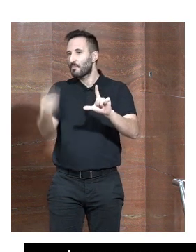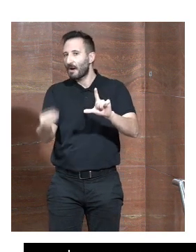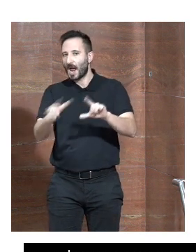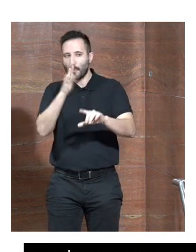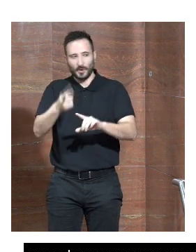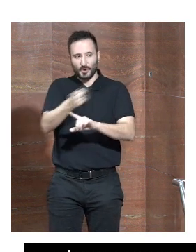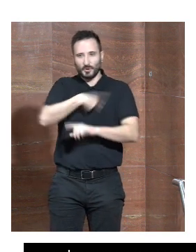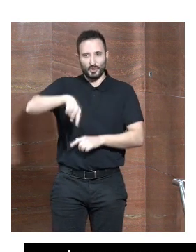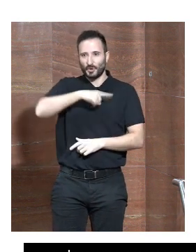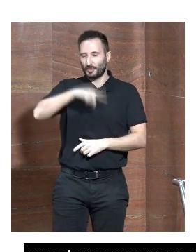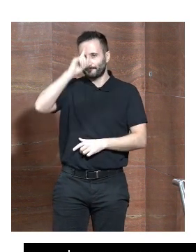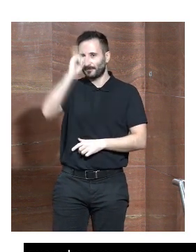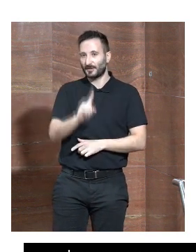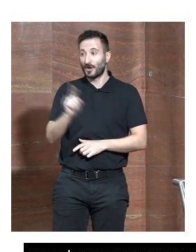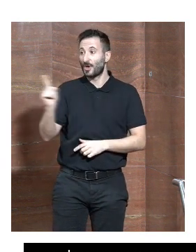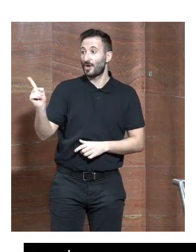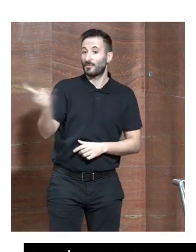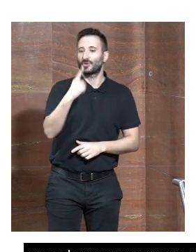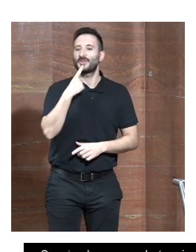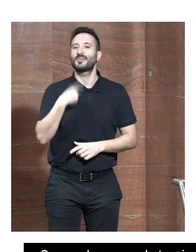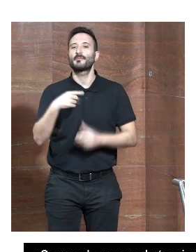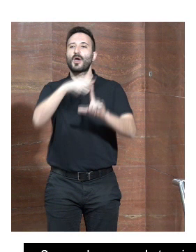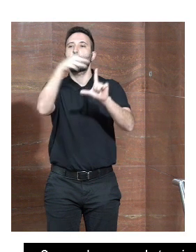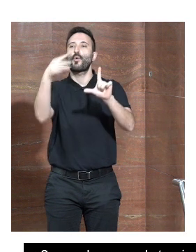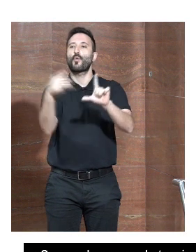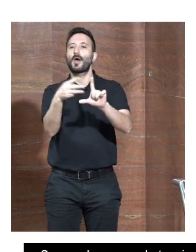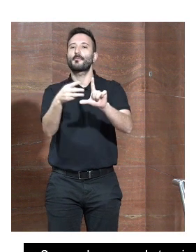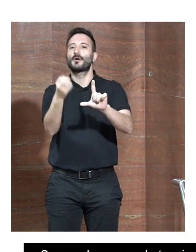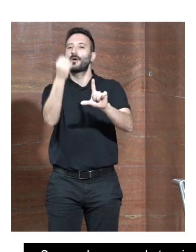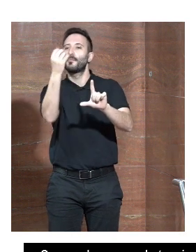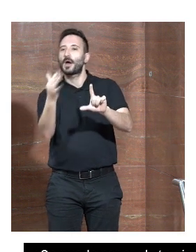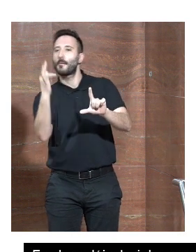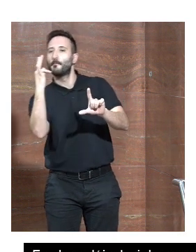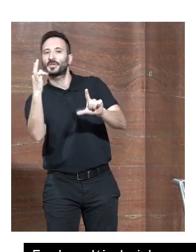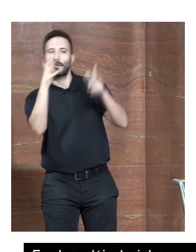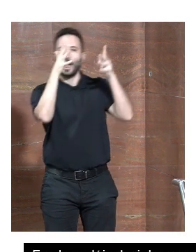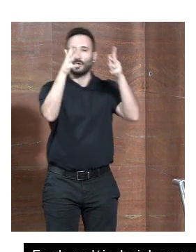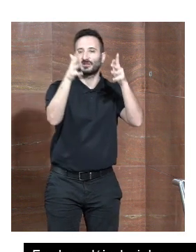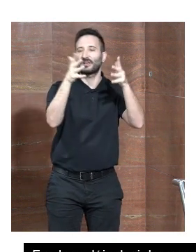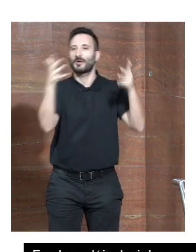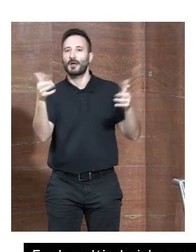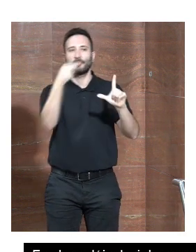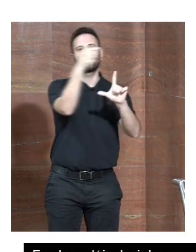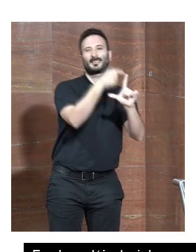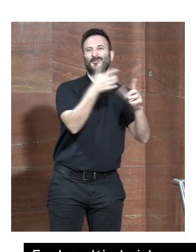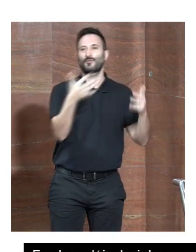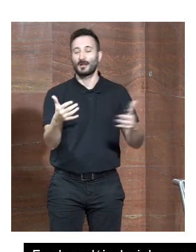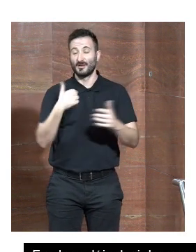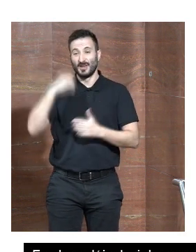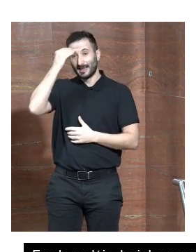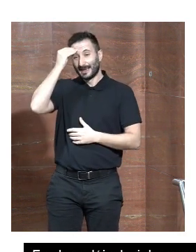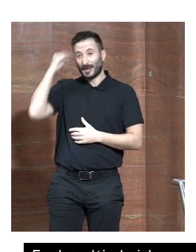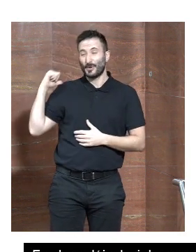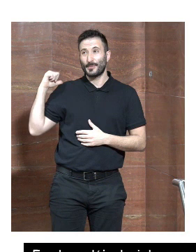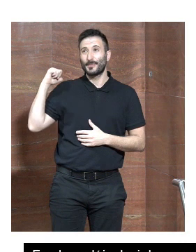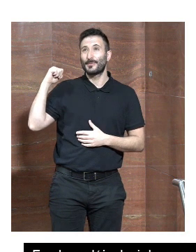esa concienciación. Vosotros mismos podéis decir qué páginas encontráis buenas, qué páginas no, por plantear solo lo positivo. Yo creo que los